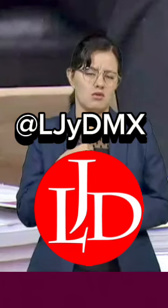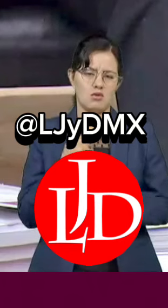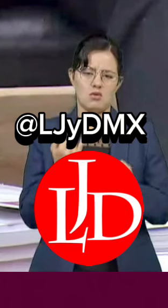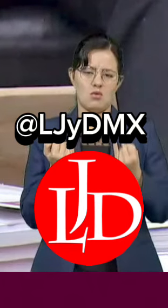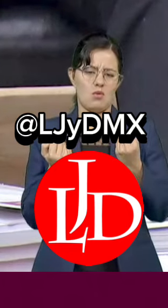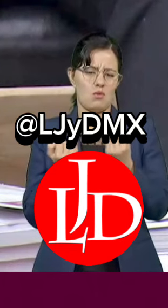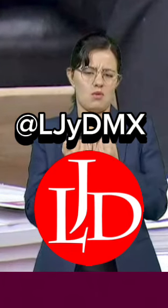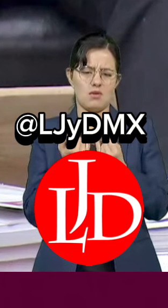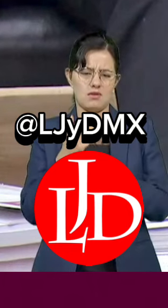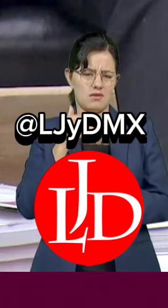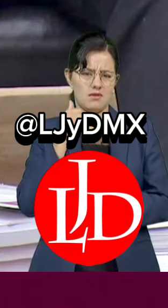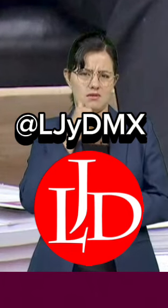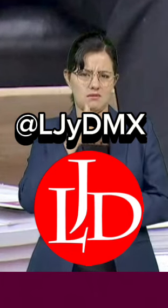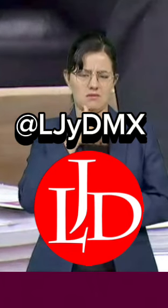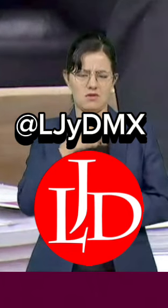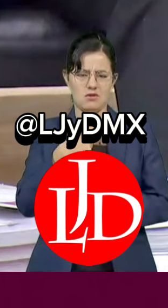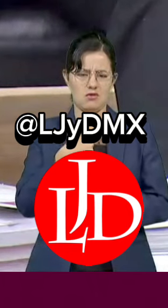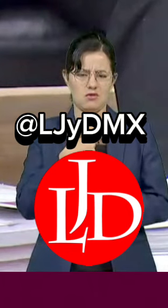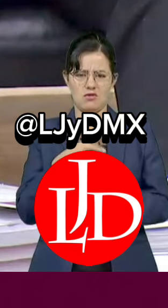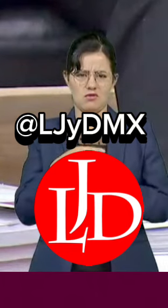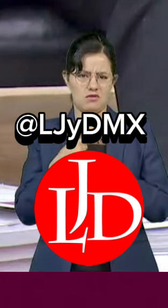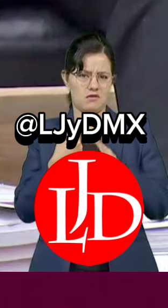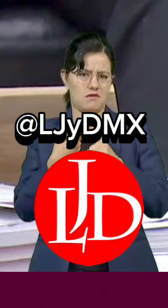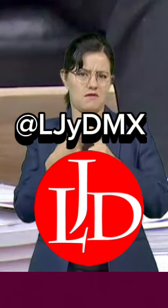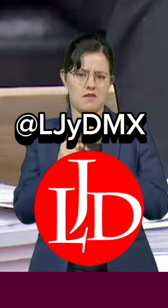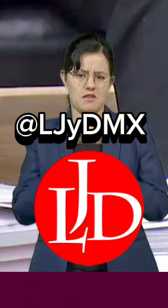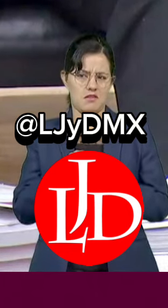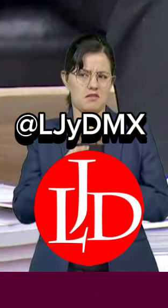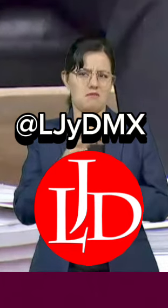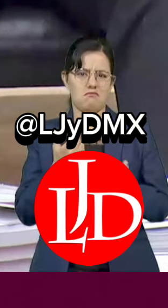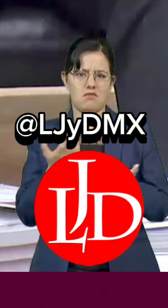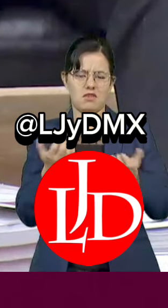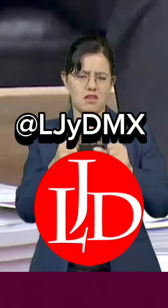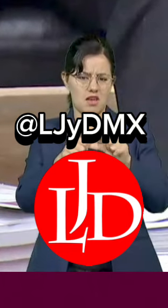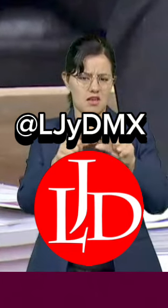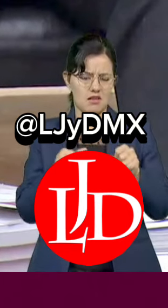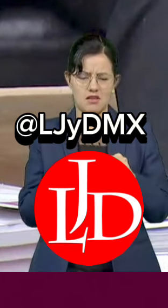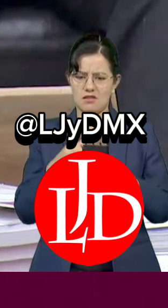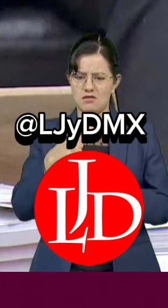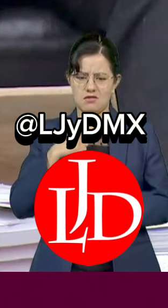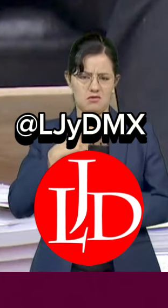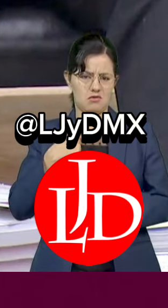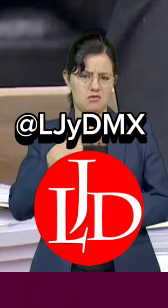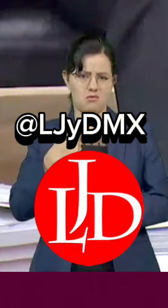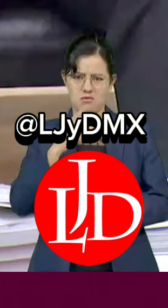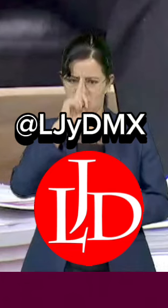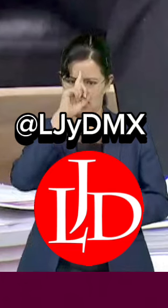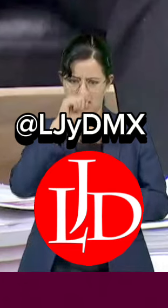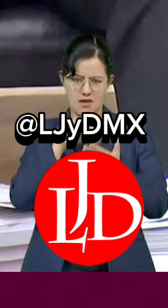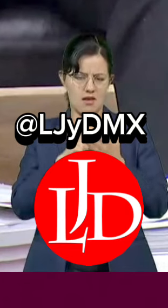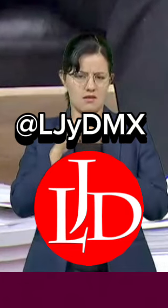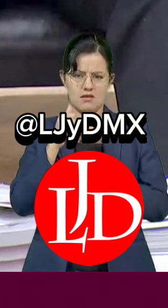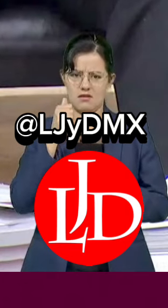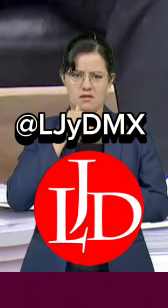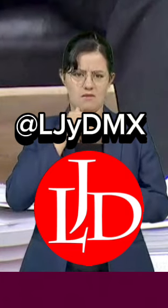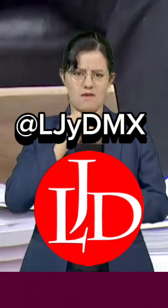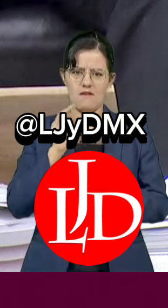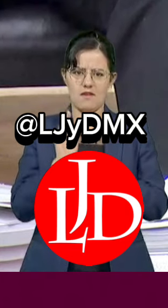los espacios donde me muevo. Siempre defiendo mi visión, el derecho del